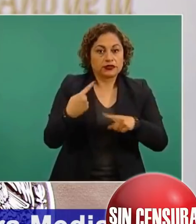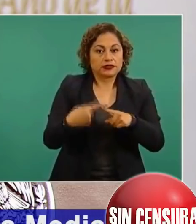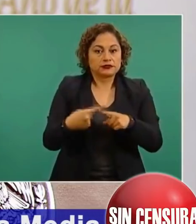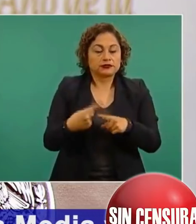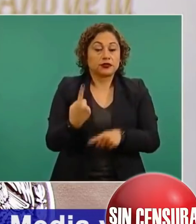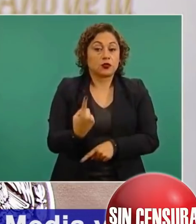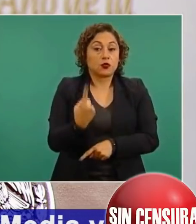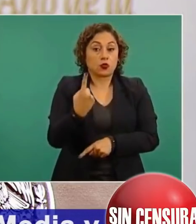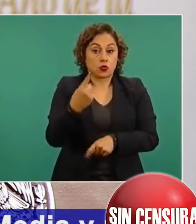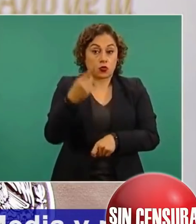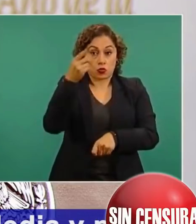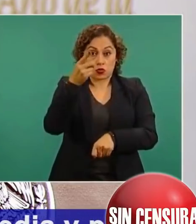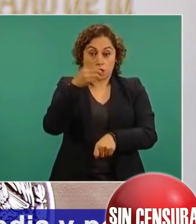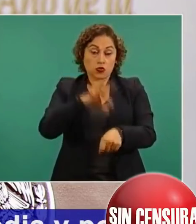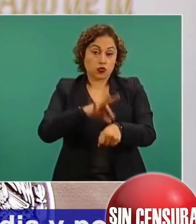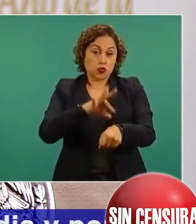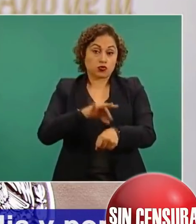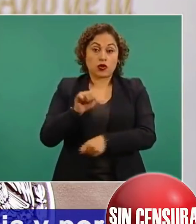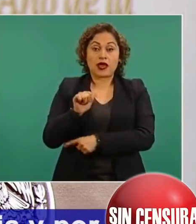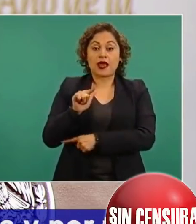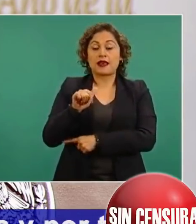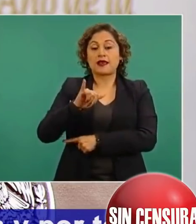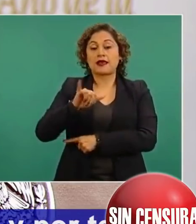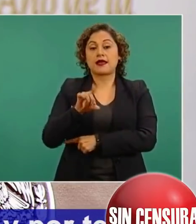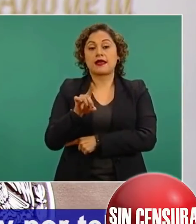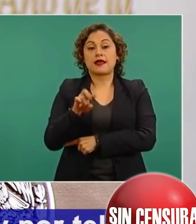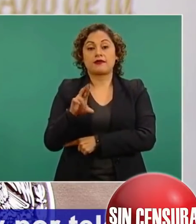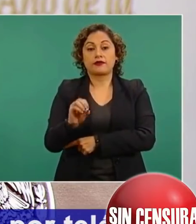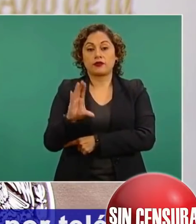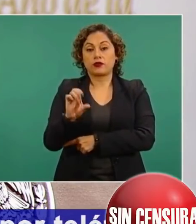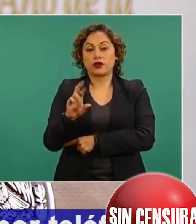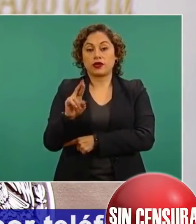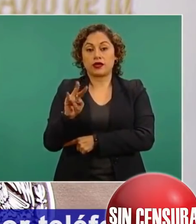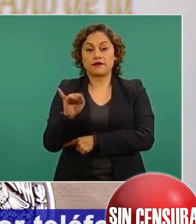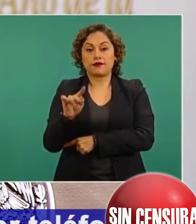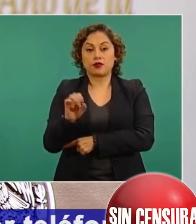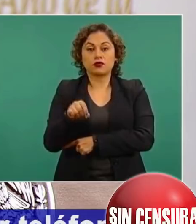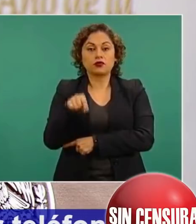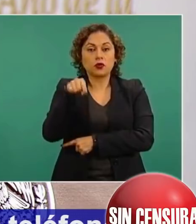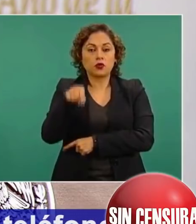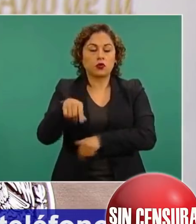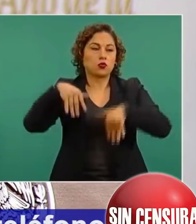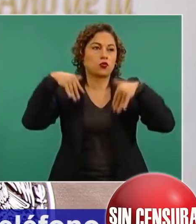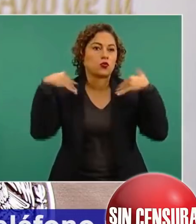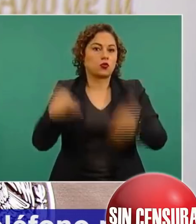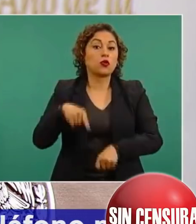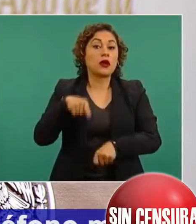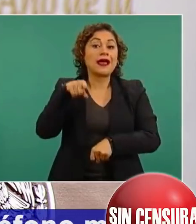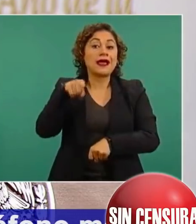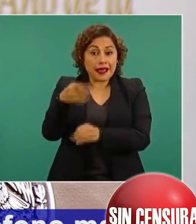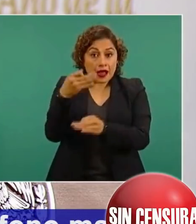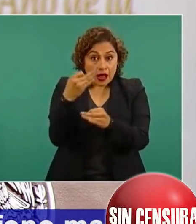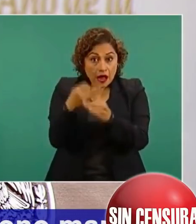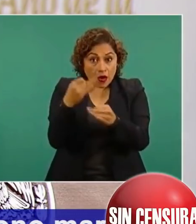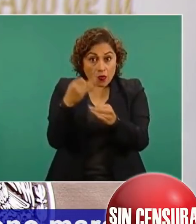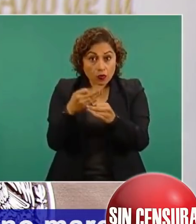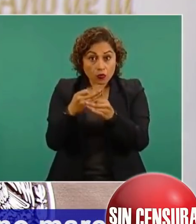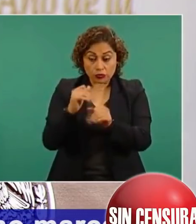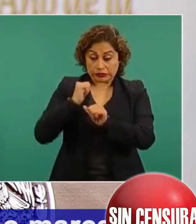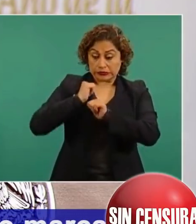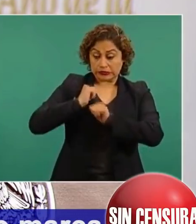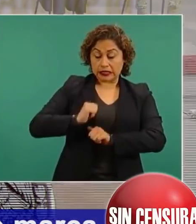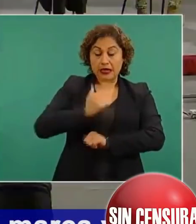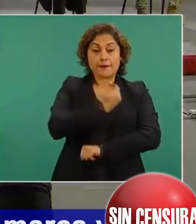doctor Cravioto, Alejandro Cravioto, que lo hemos mencionado muchas veces. Él es en este momento el presidente del Grupo